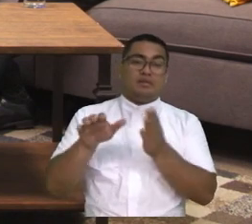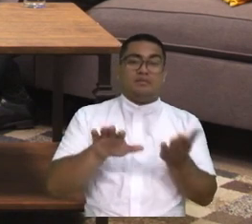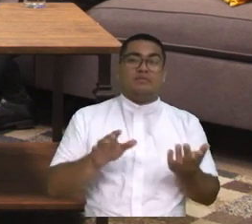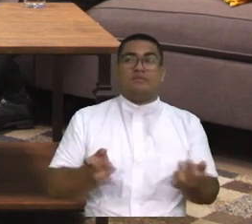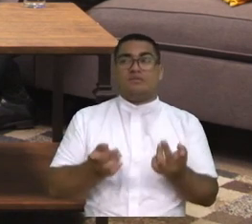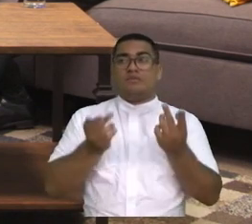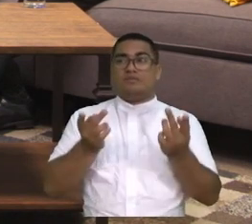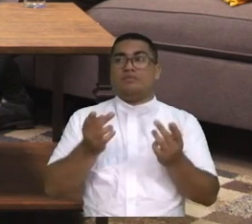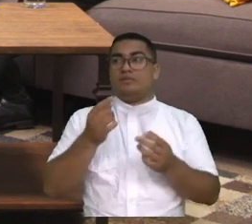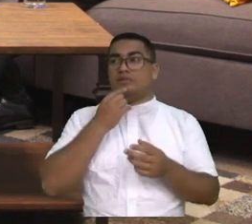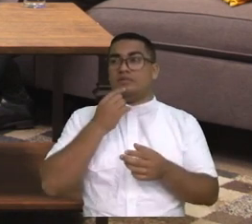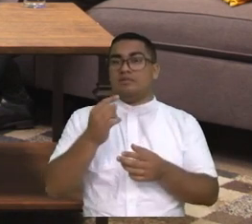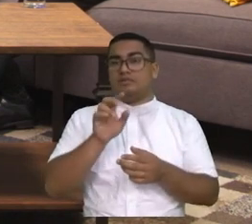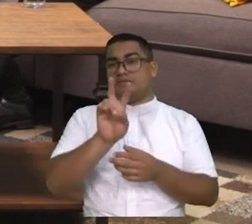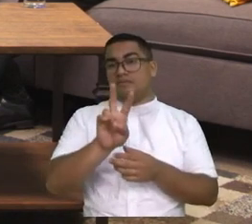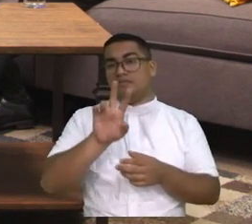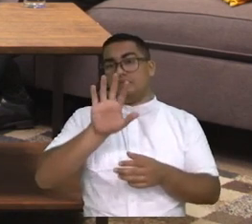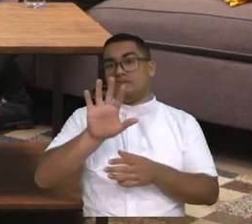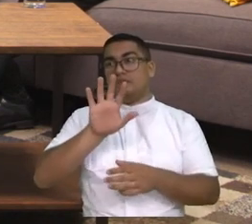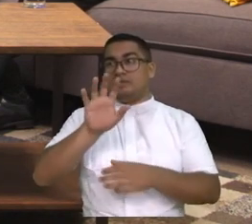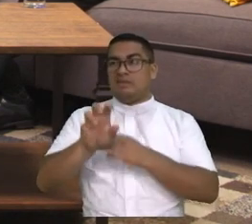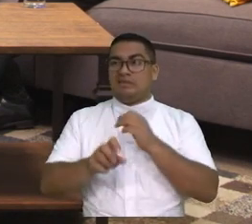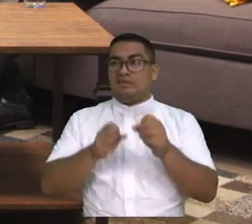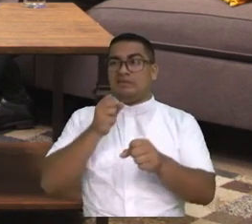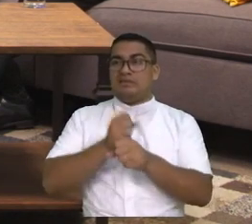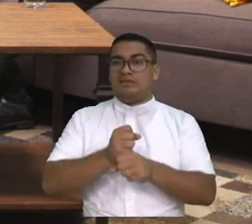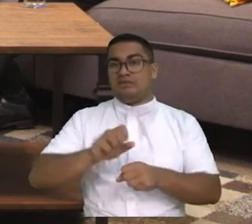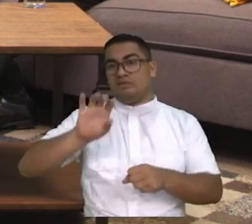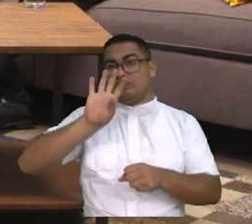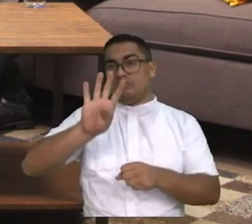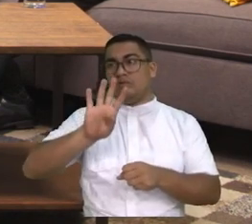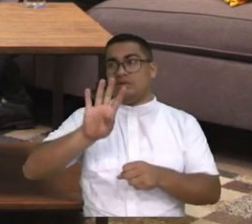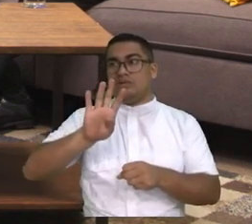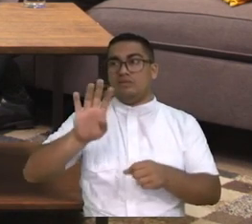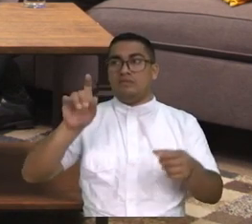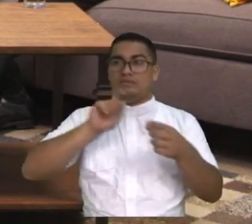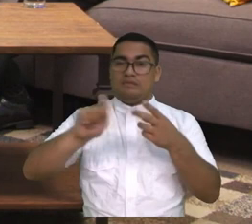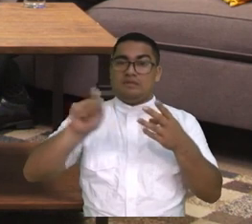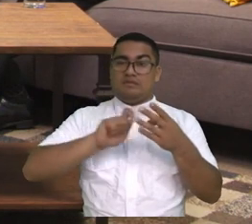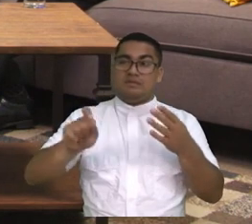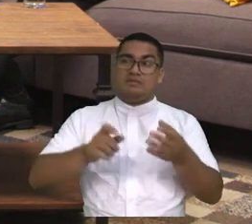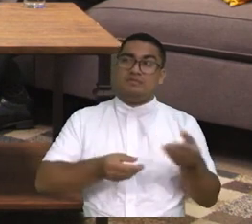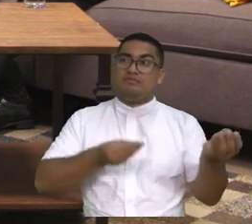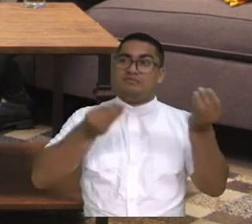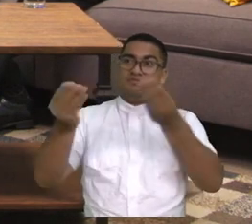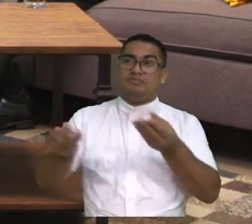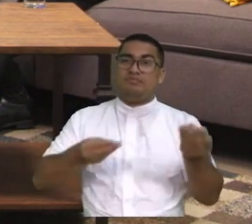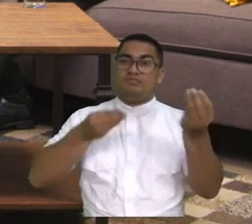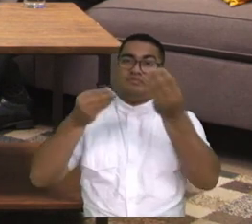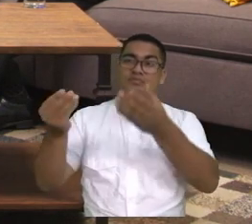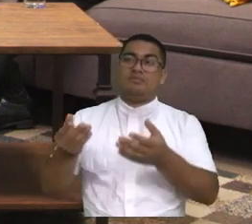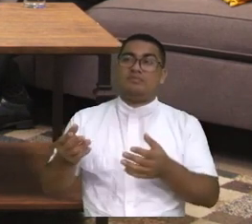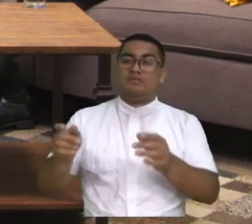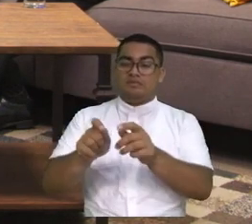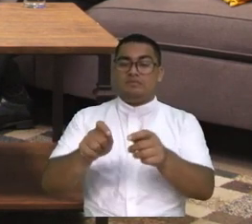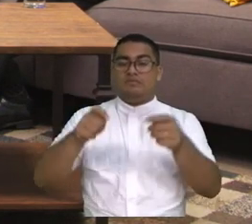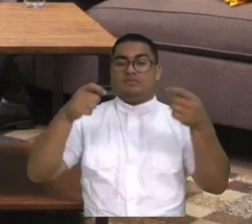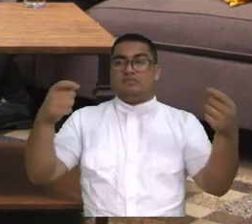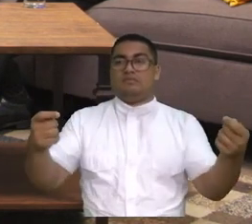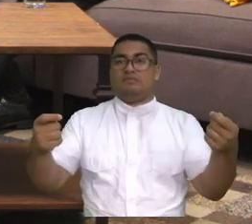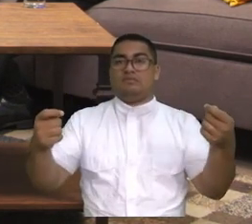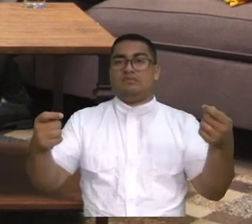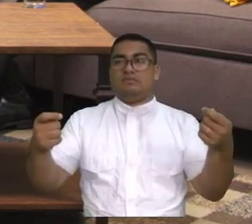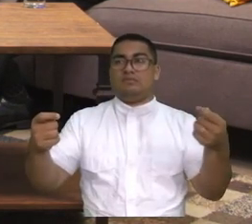porque escribió por más de 25 años 4 crónicas mensuales sin fallar una. Entonces, esa era, aparte de su sueldo